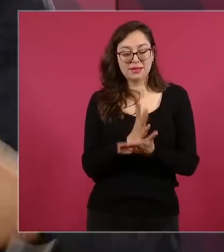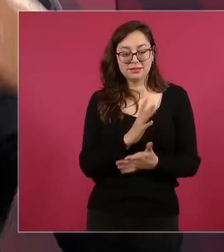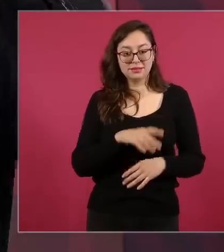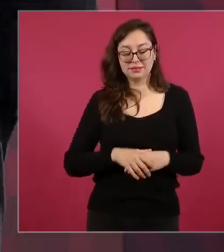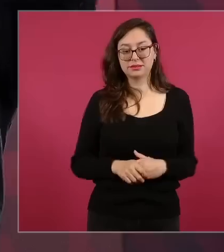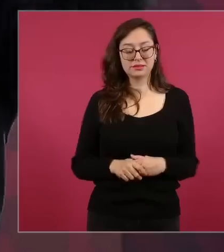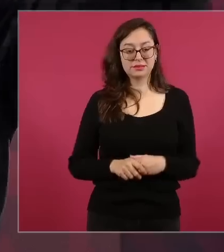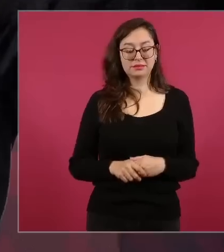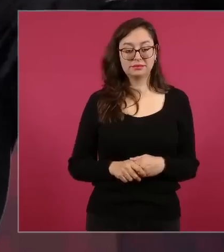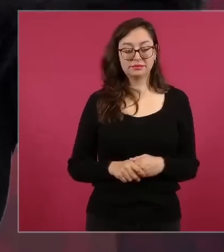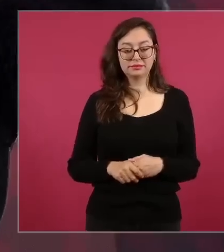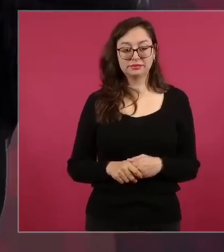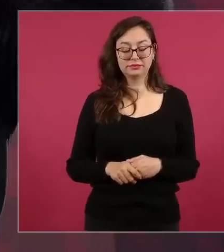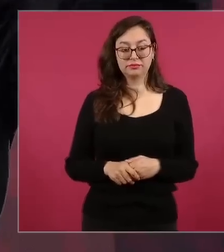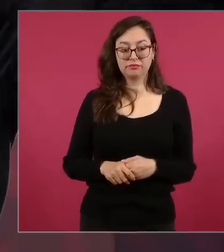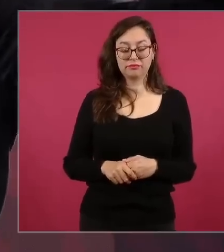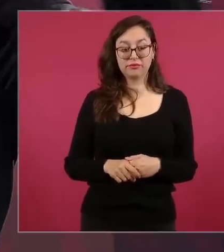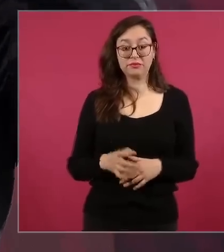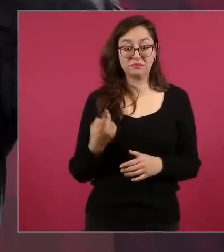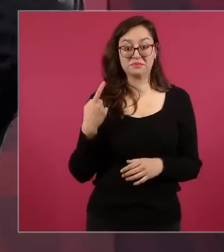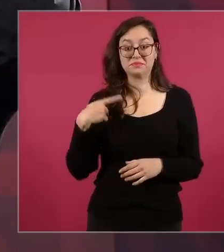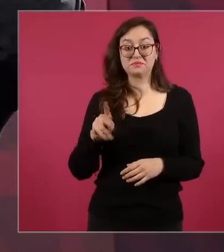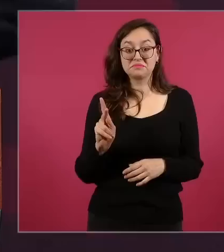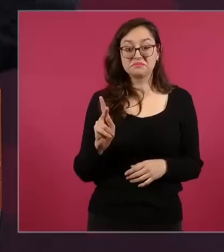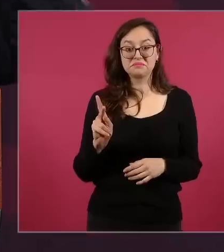Pero la creencia